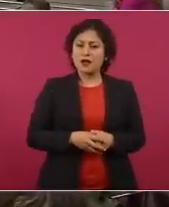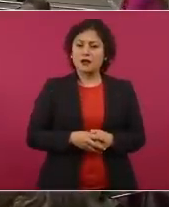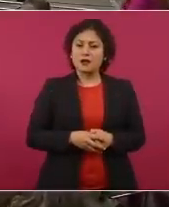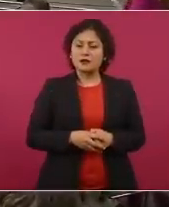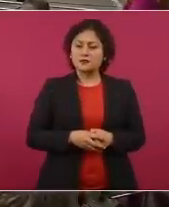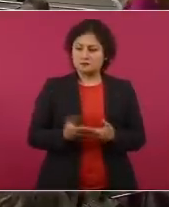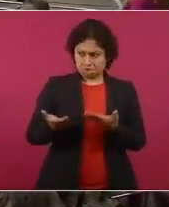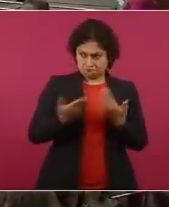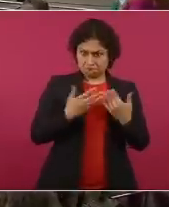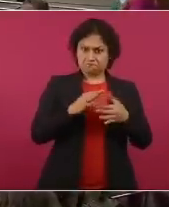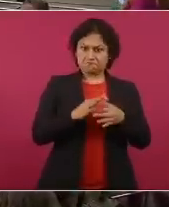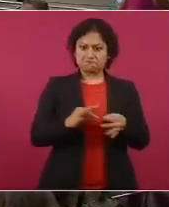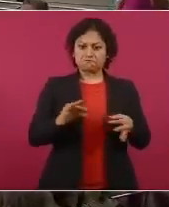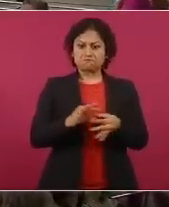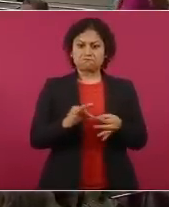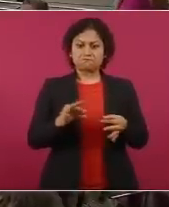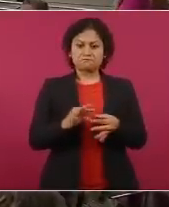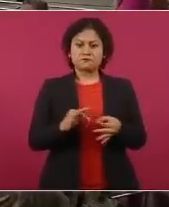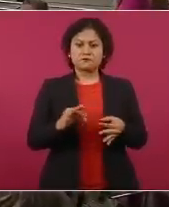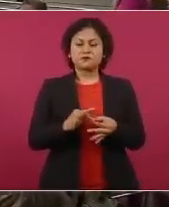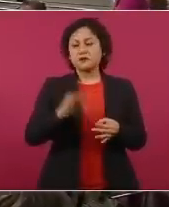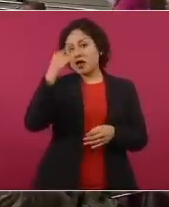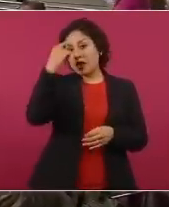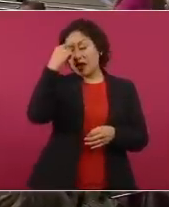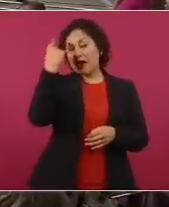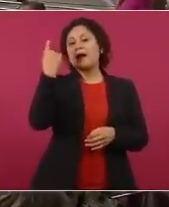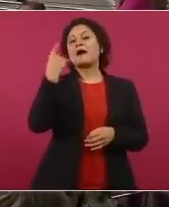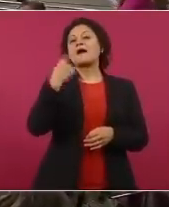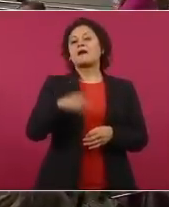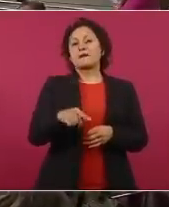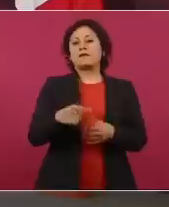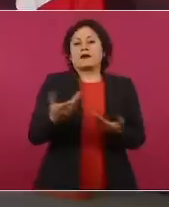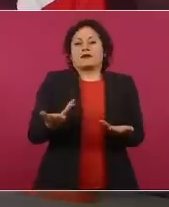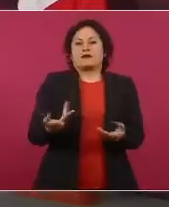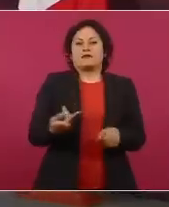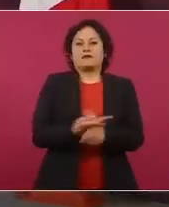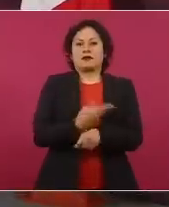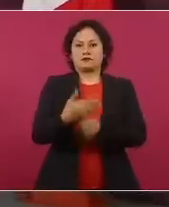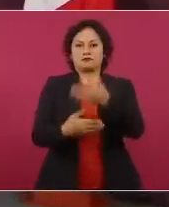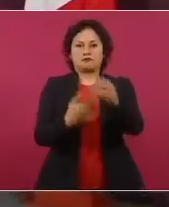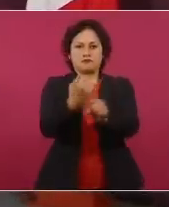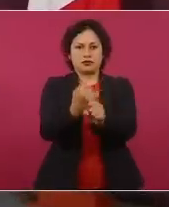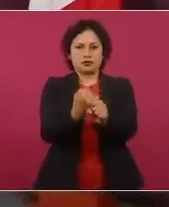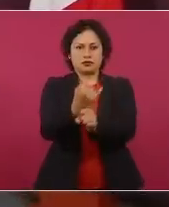Que explique. Para ver cómo va también la investigación.